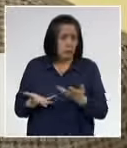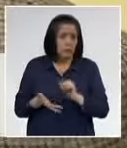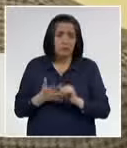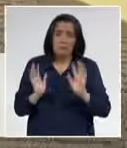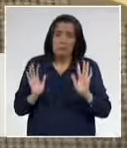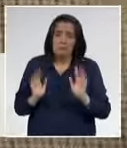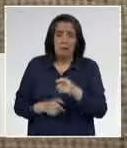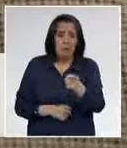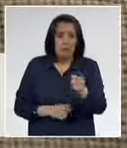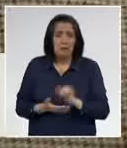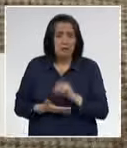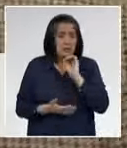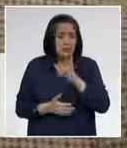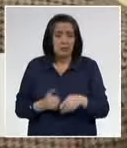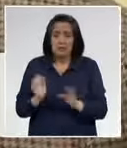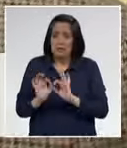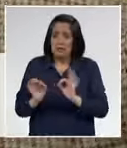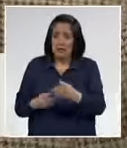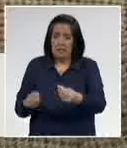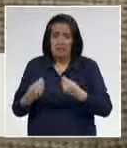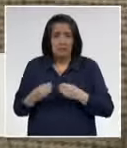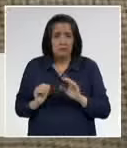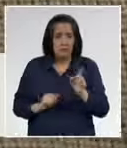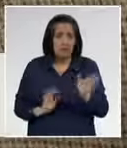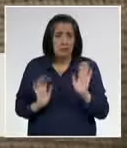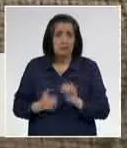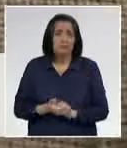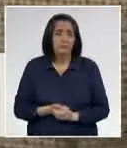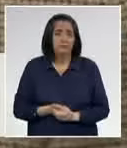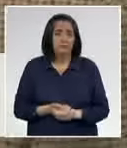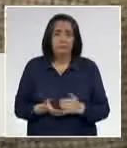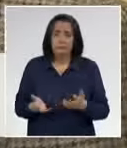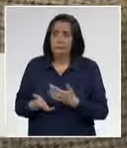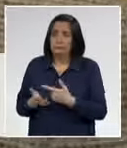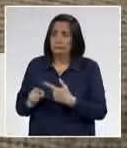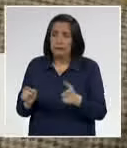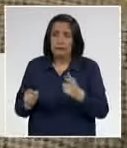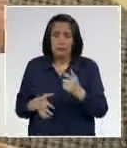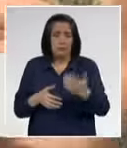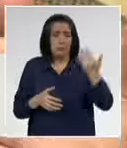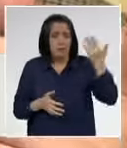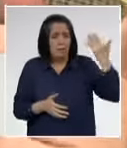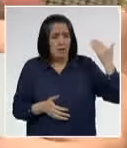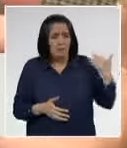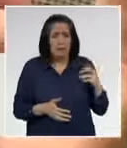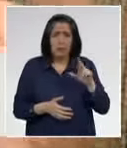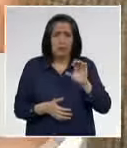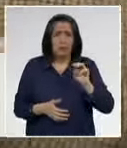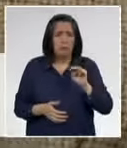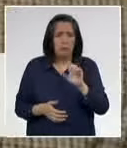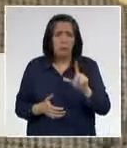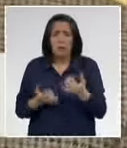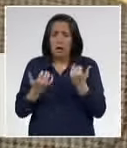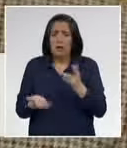Finalmente, él asegura que nada llega a él. Empresas y en la queda donde pero una, desde, sino varias desde la época de Rómulo León antes. Y antes incluso, y ahora